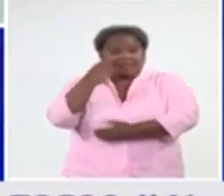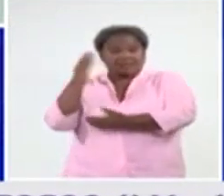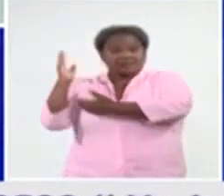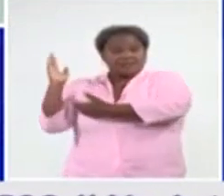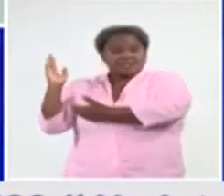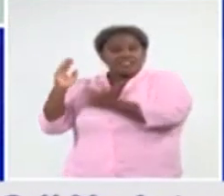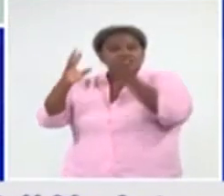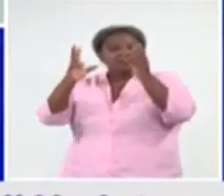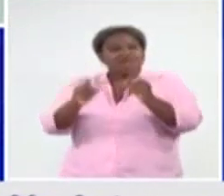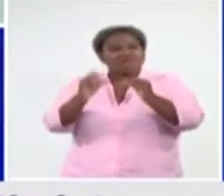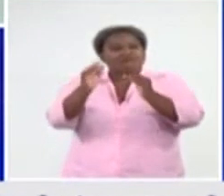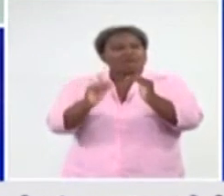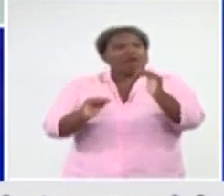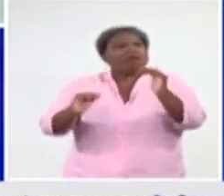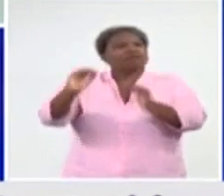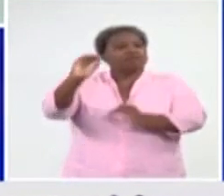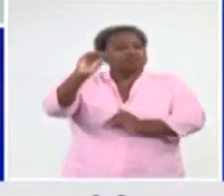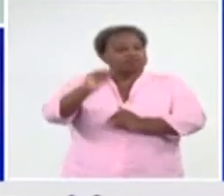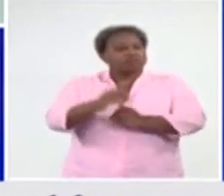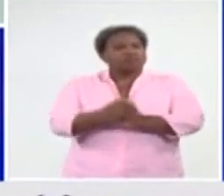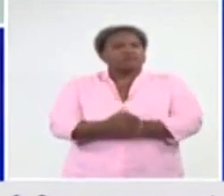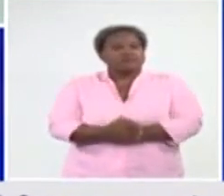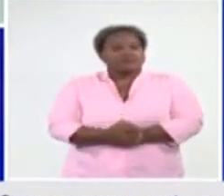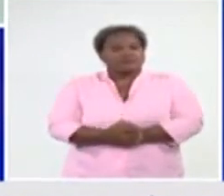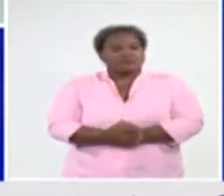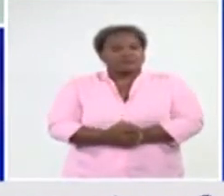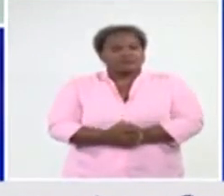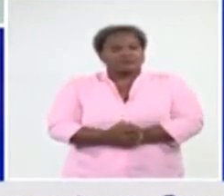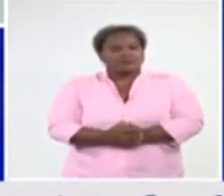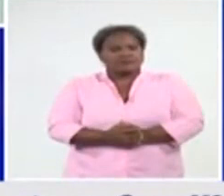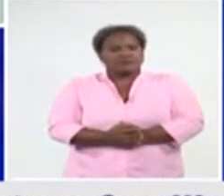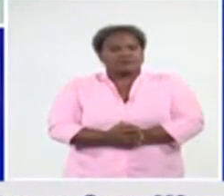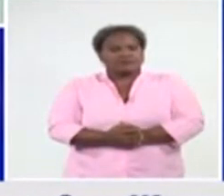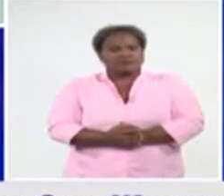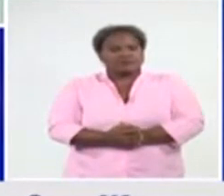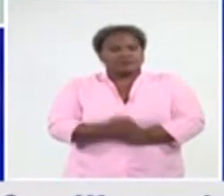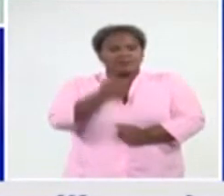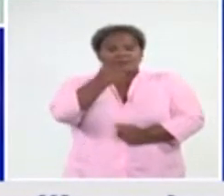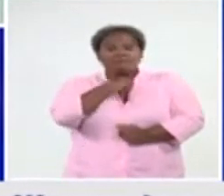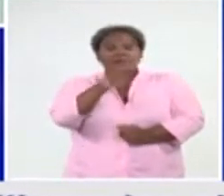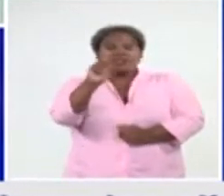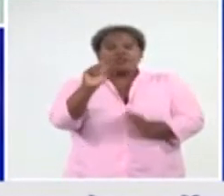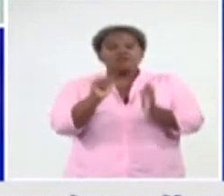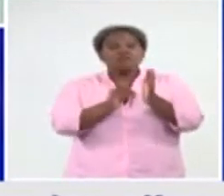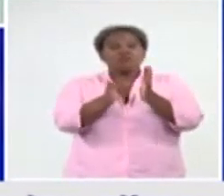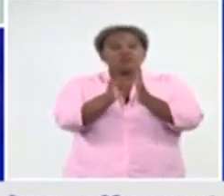vacunales aplicados en nuestro país, con más de 1 millón de personas,